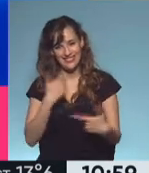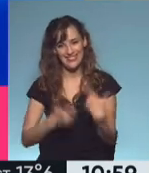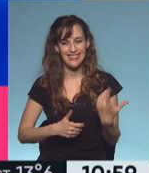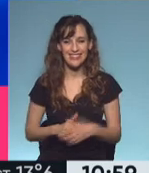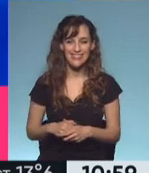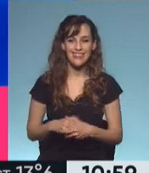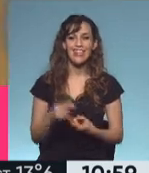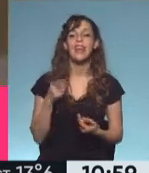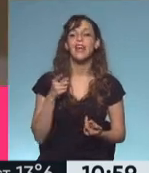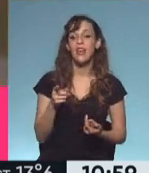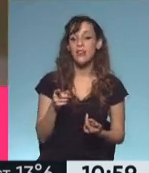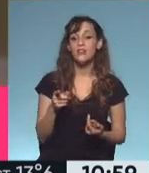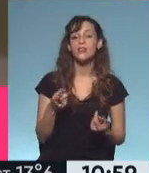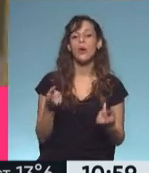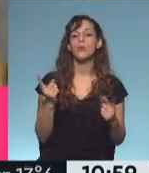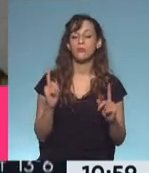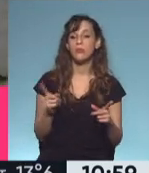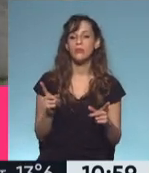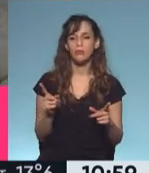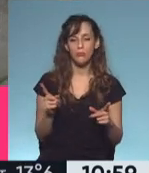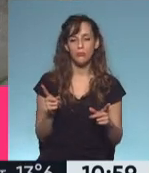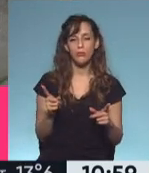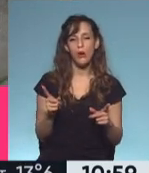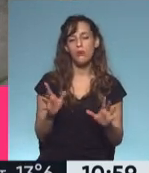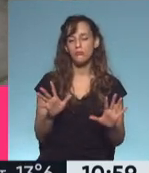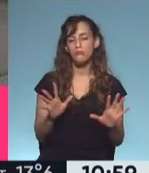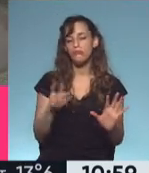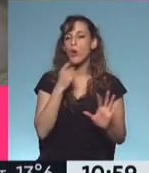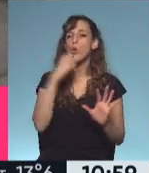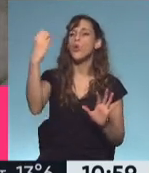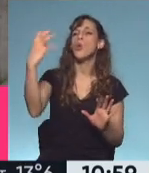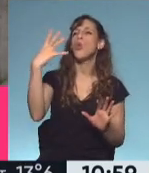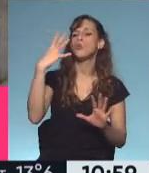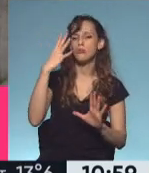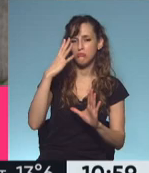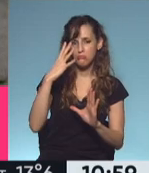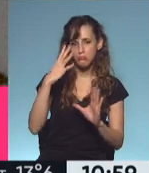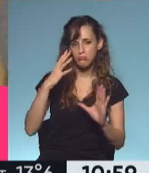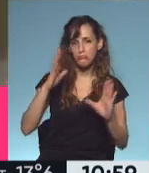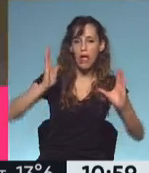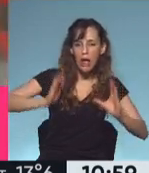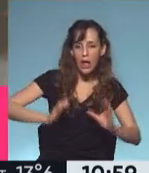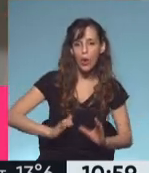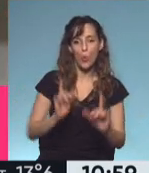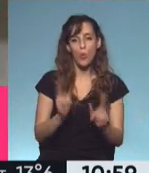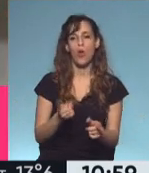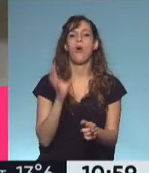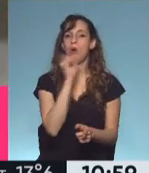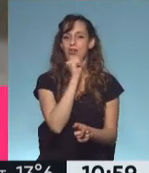Puede aguantar mucho más tiempo en una condición de menos luz. Pero si vos pones una planta como, por ejemplo,